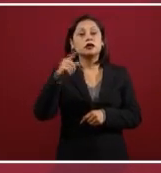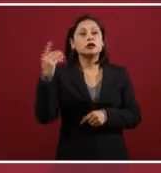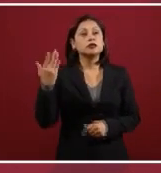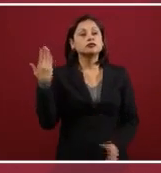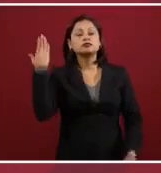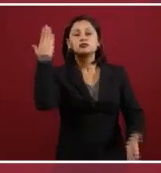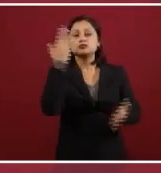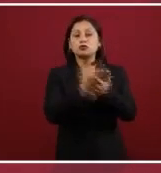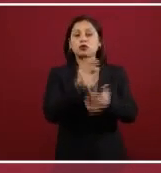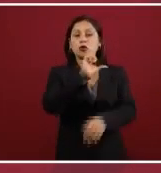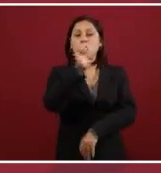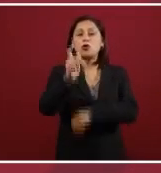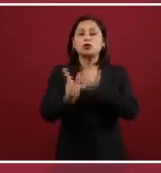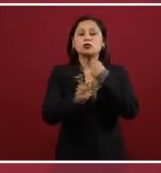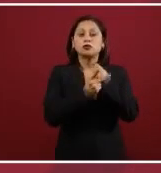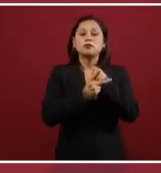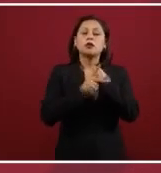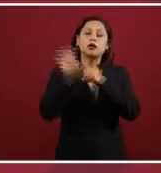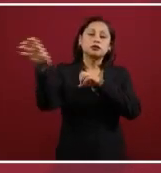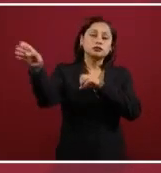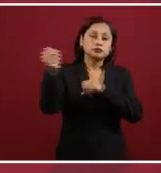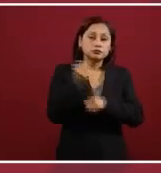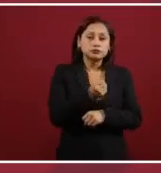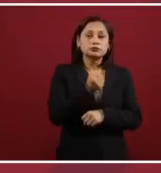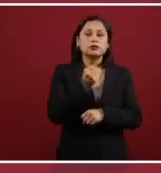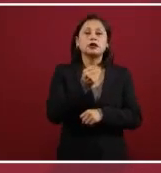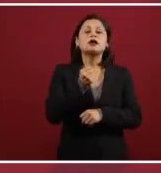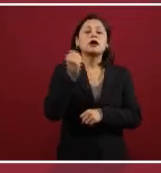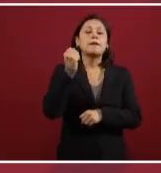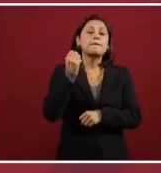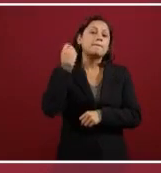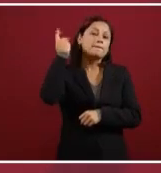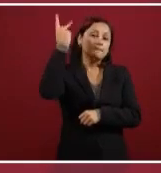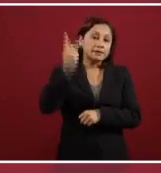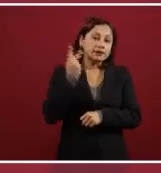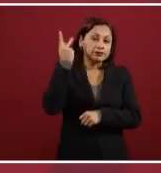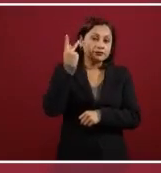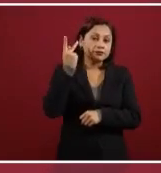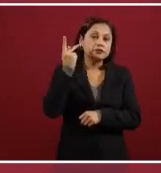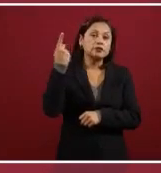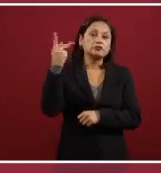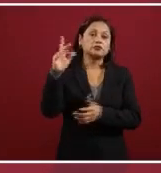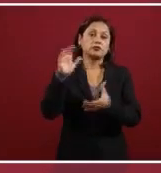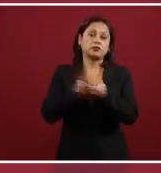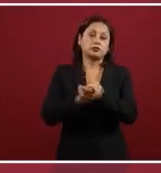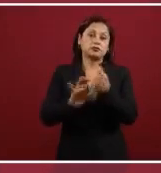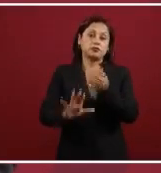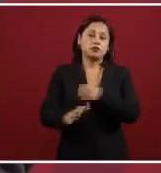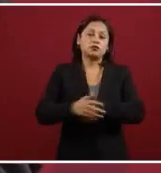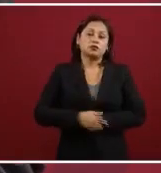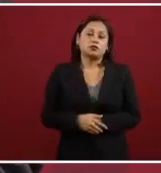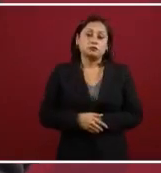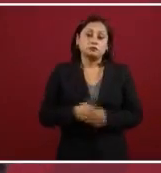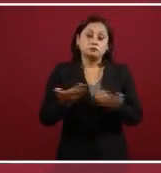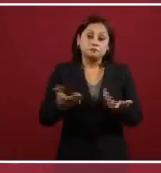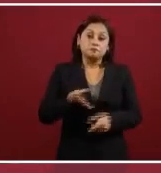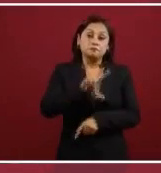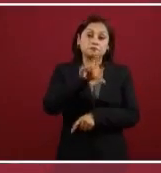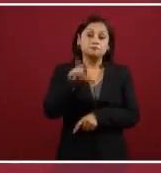príncipe y a una emperatriz. Y nos invadió el ejército